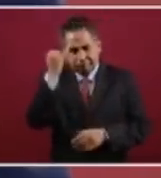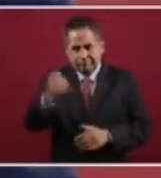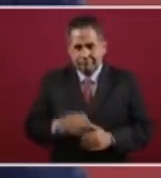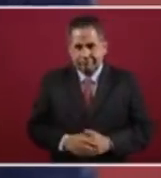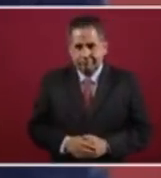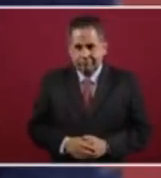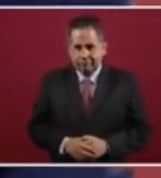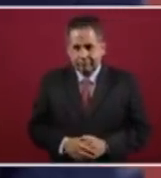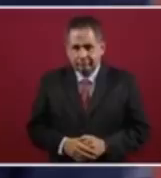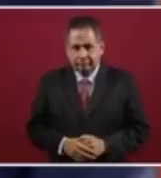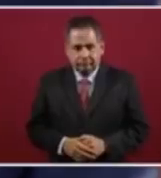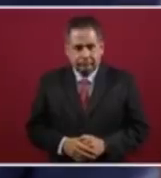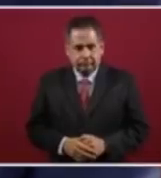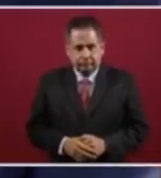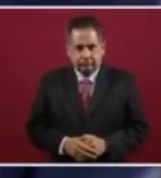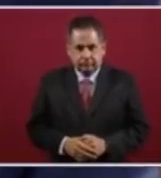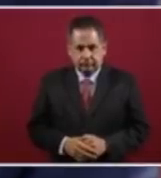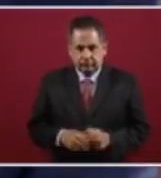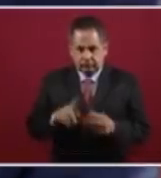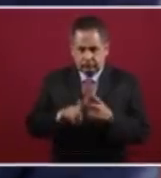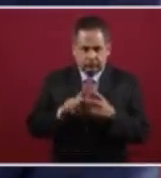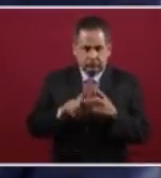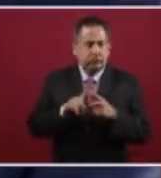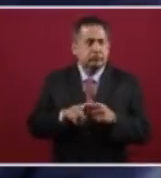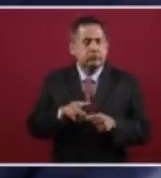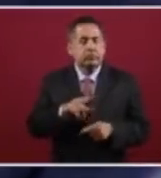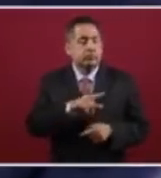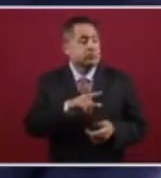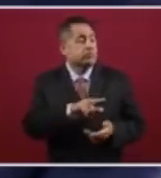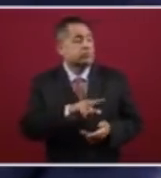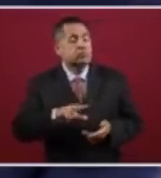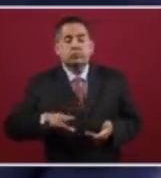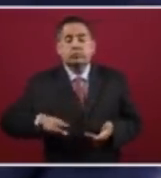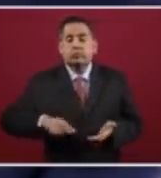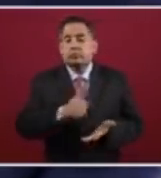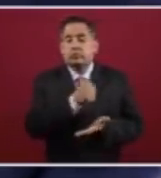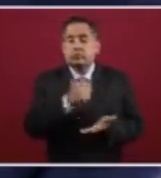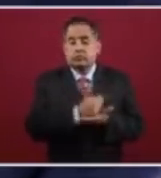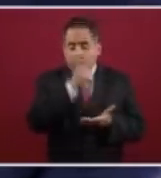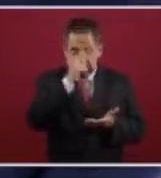Bueno, vamos a apoyar al gobierno de la ciudad,